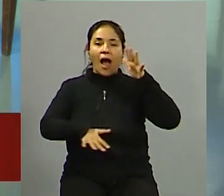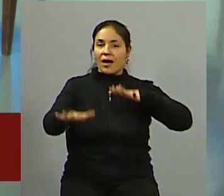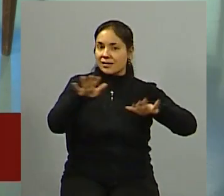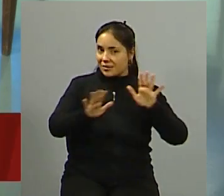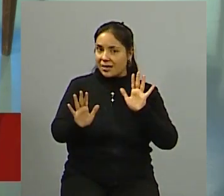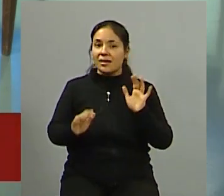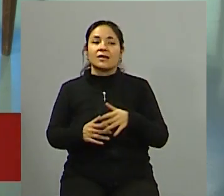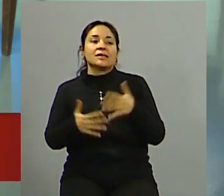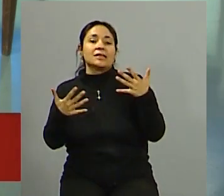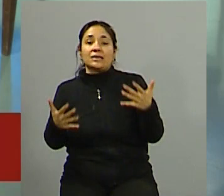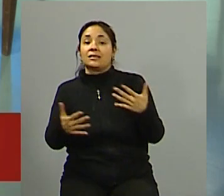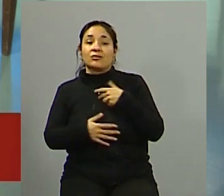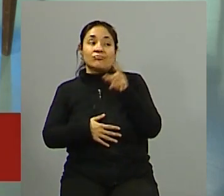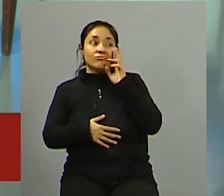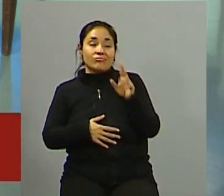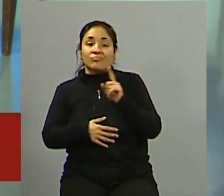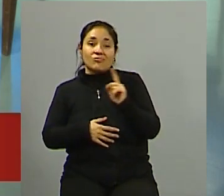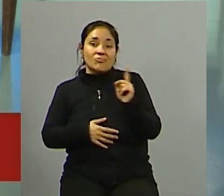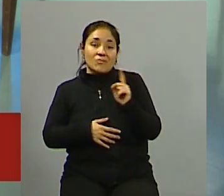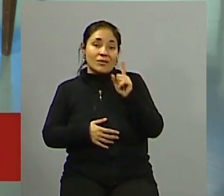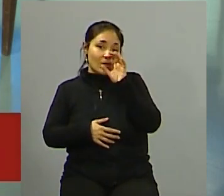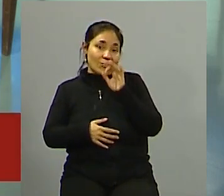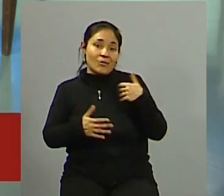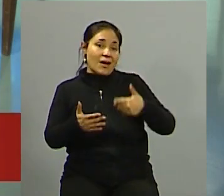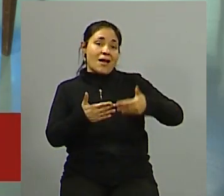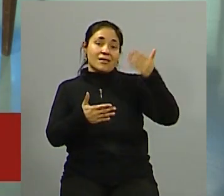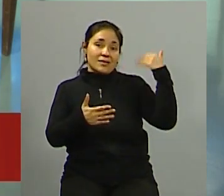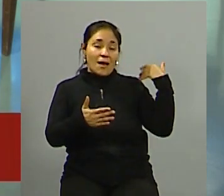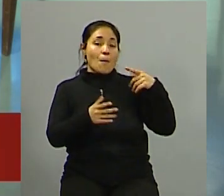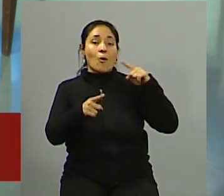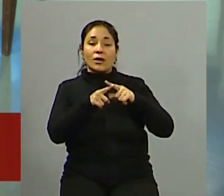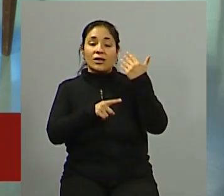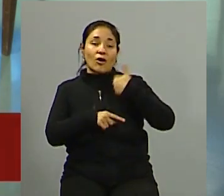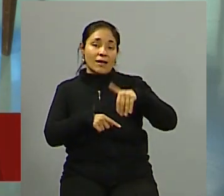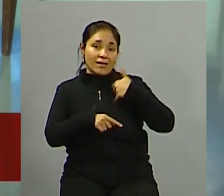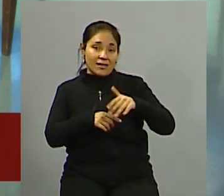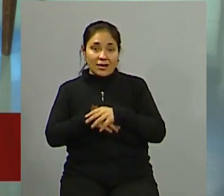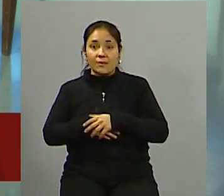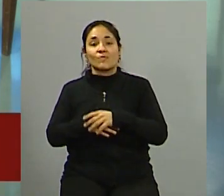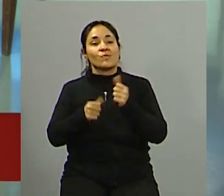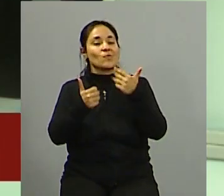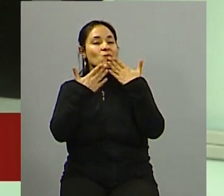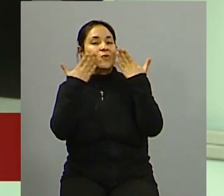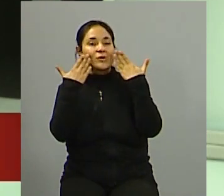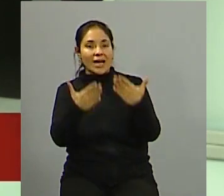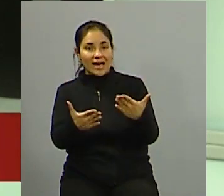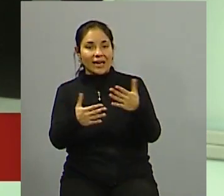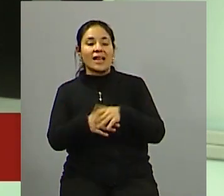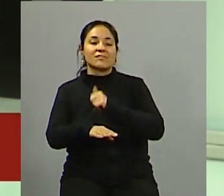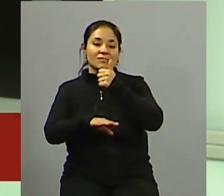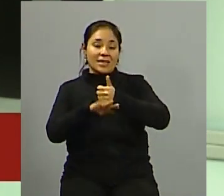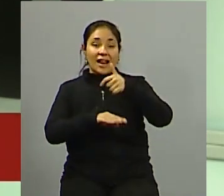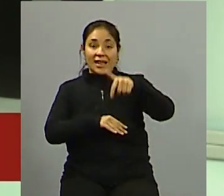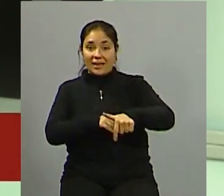lo que lamentablemente no vemos hace décadas, me animo a decir, en la política argentina. Tomás, muchísimas gracias por estar aquí